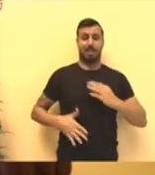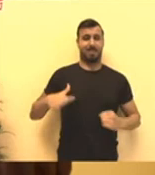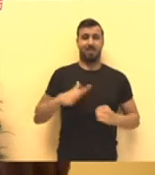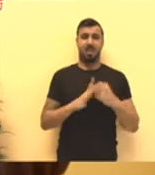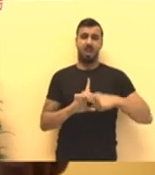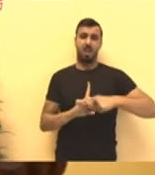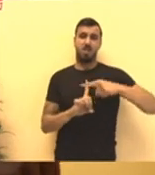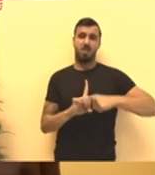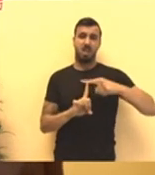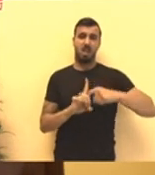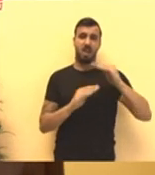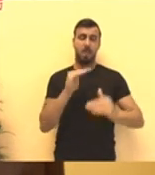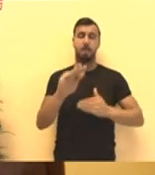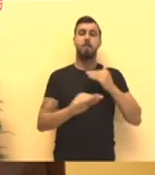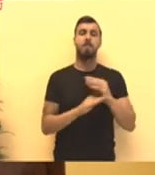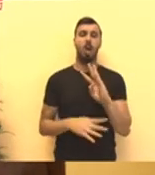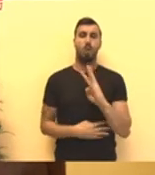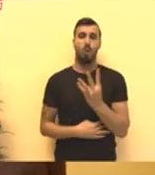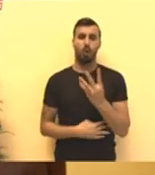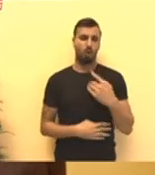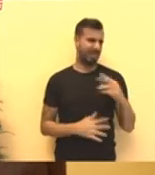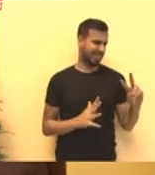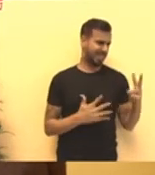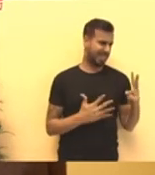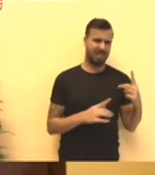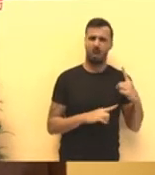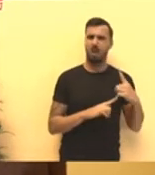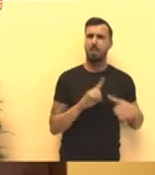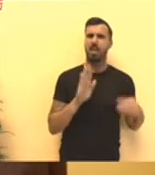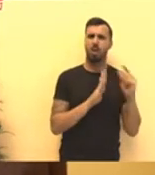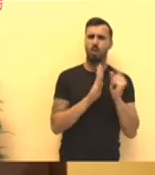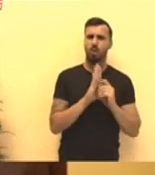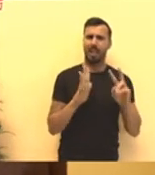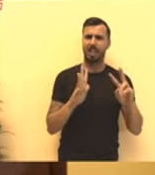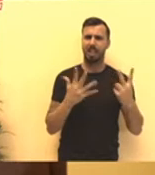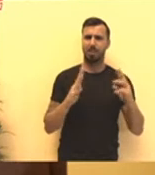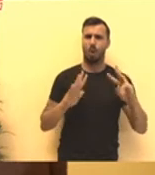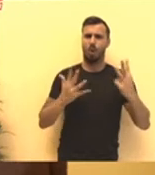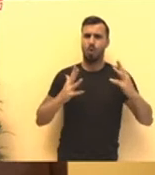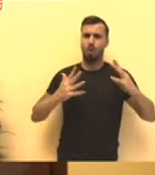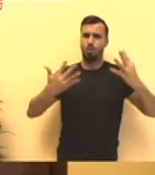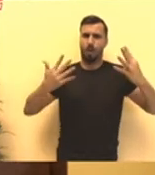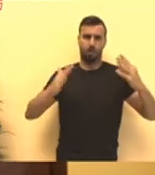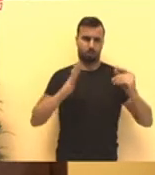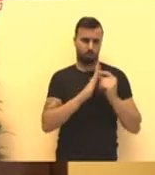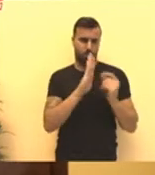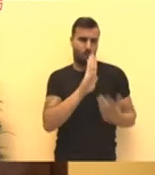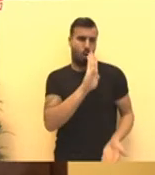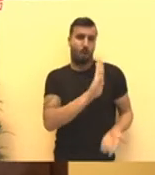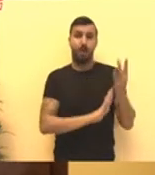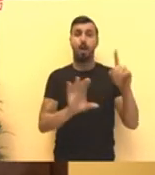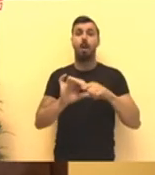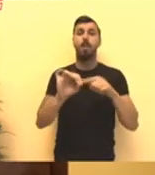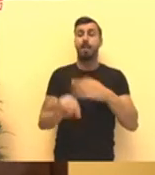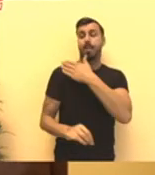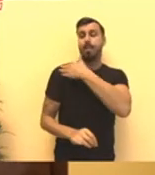era cuarto de GB. Yo estaba en séptimo con medias notables y sobresalientes. ¿Pero por qué me daban plaza ahí? Porque supuestamente yo